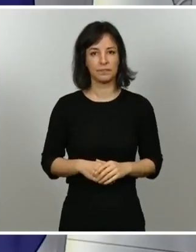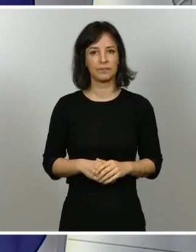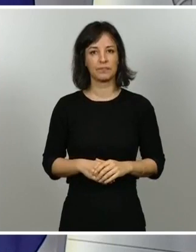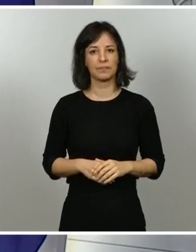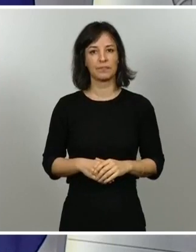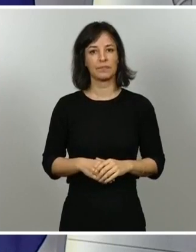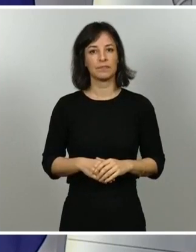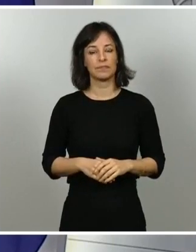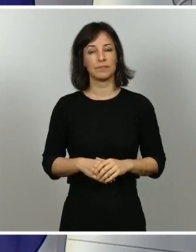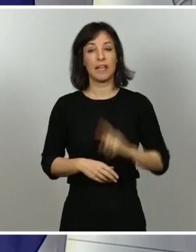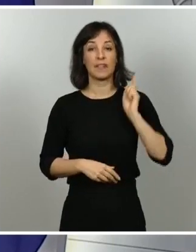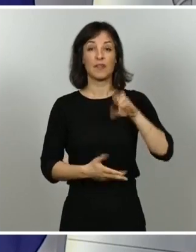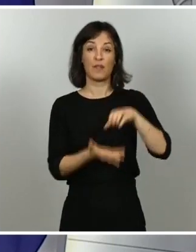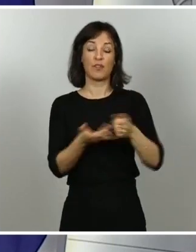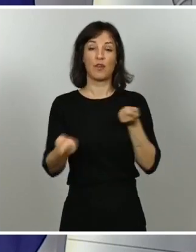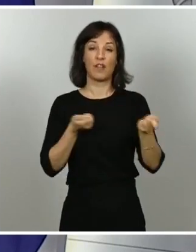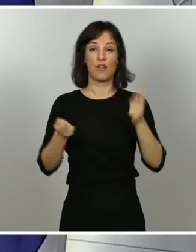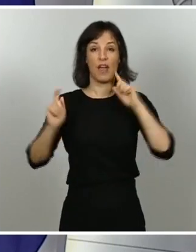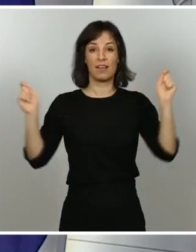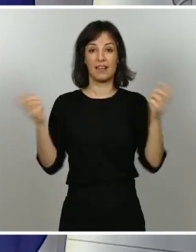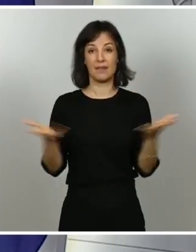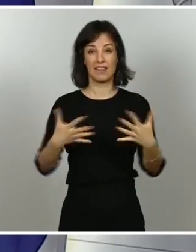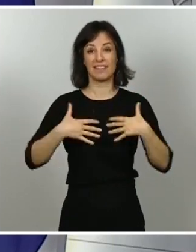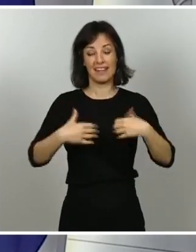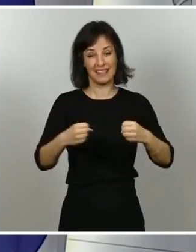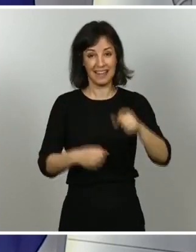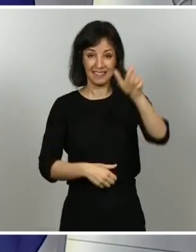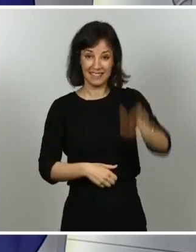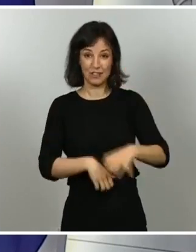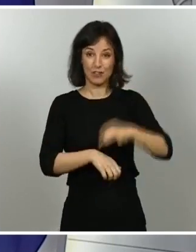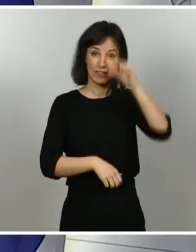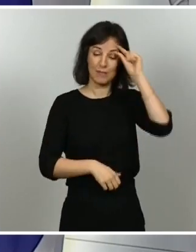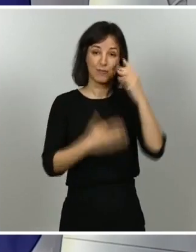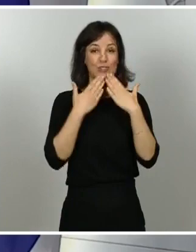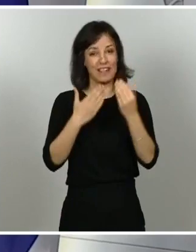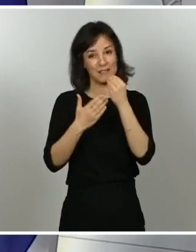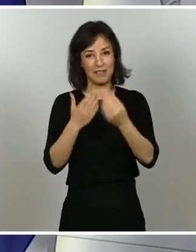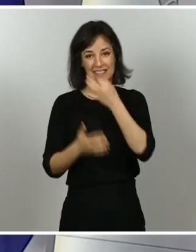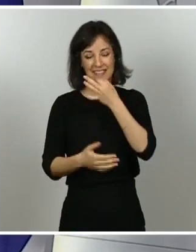del Centro de Coordinación de Alertas y Emergencias Sanitarias, muchas gracias y buenas tardes.